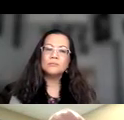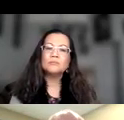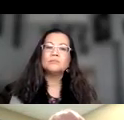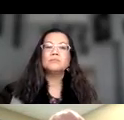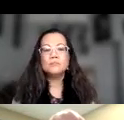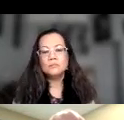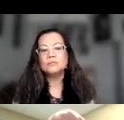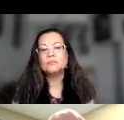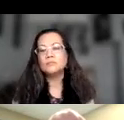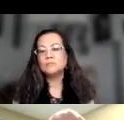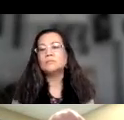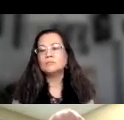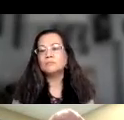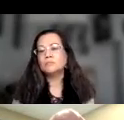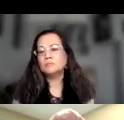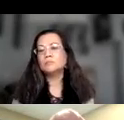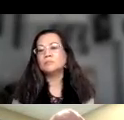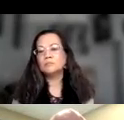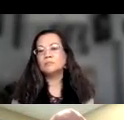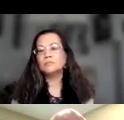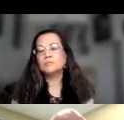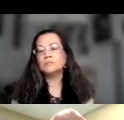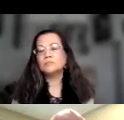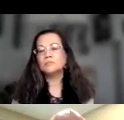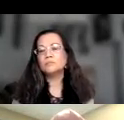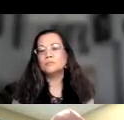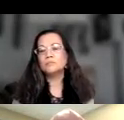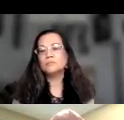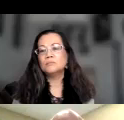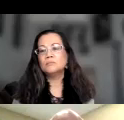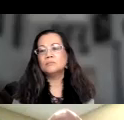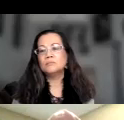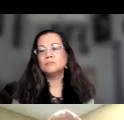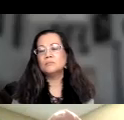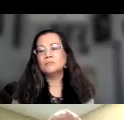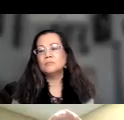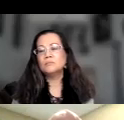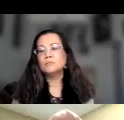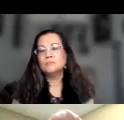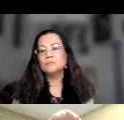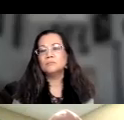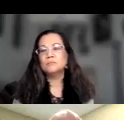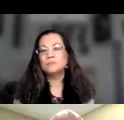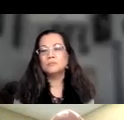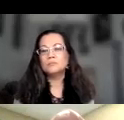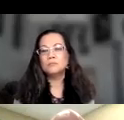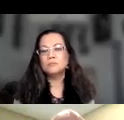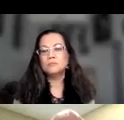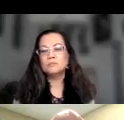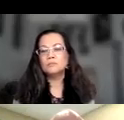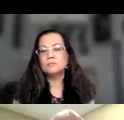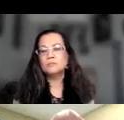fue un acceso para apoyar a las familias quienes quieren mudarse del hogar.